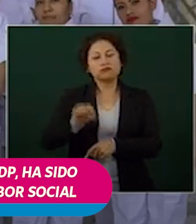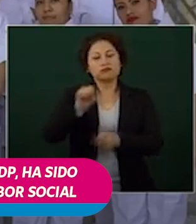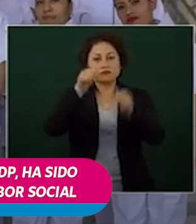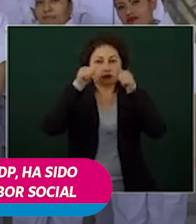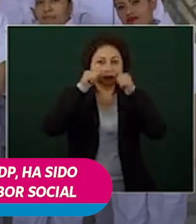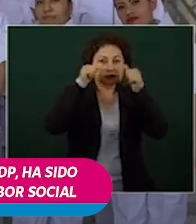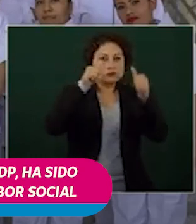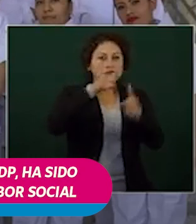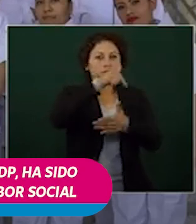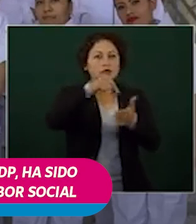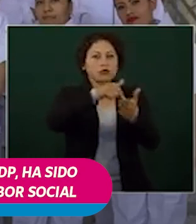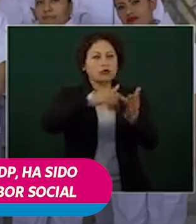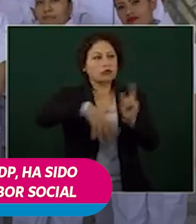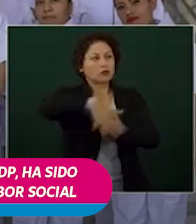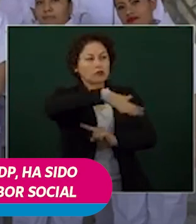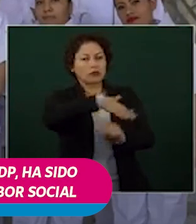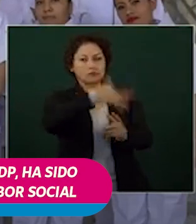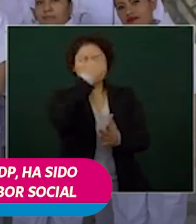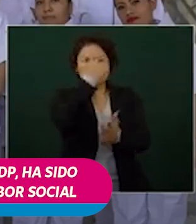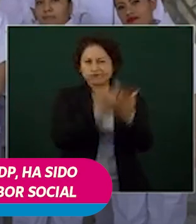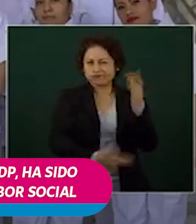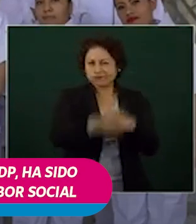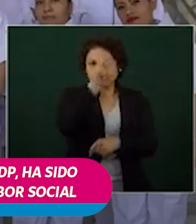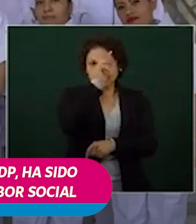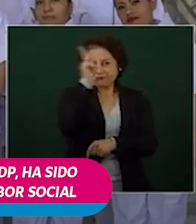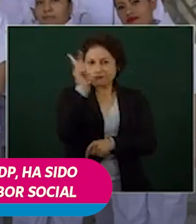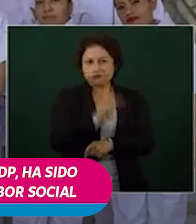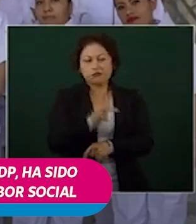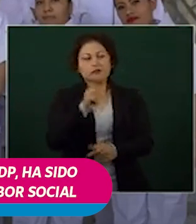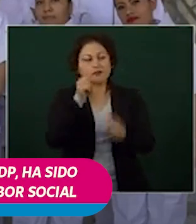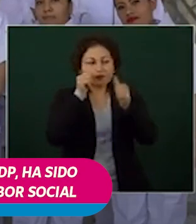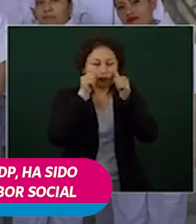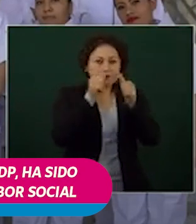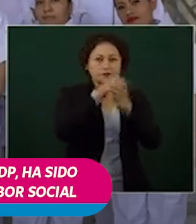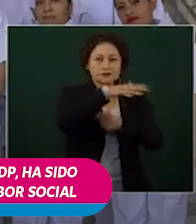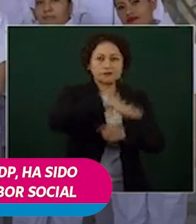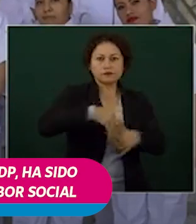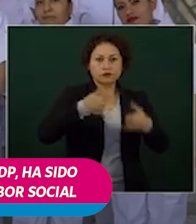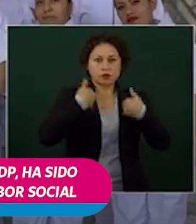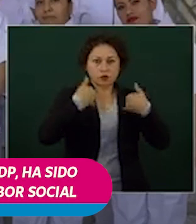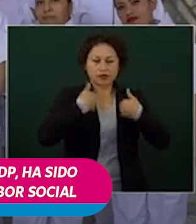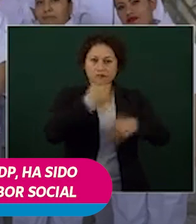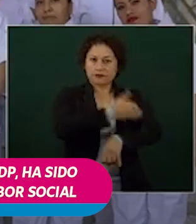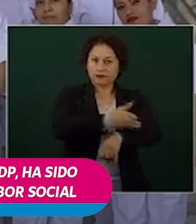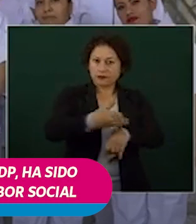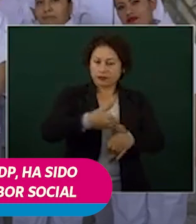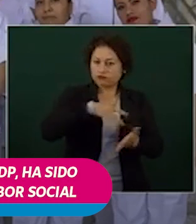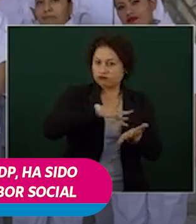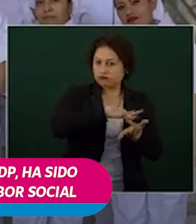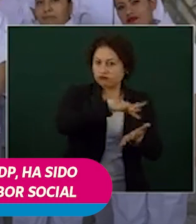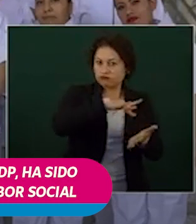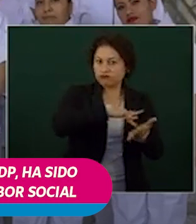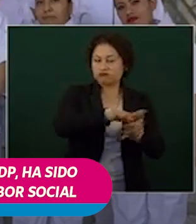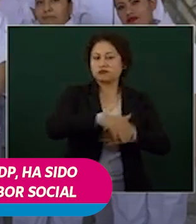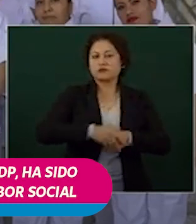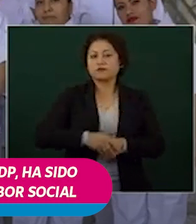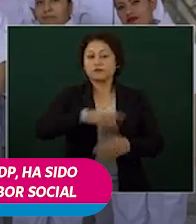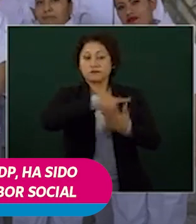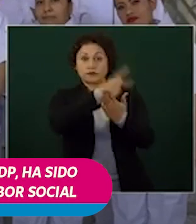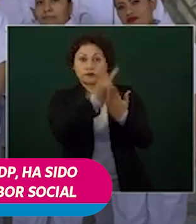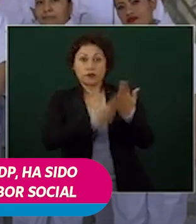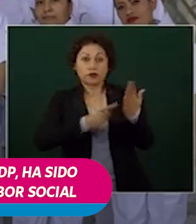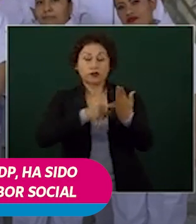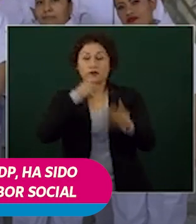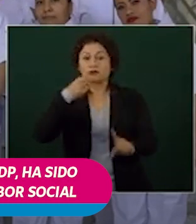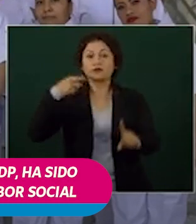mayores delitos y atendemos a los jóvenes y a las familias. Y este programa que es Cial Desarme, Cial La